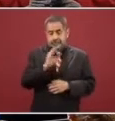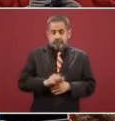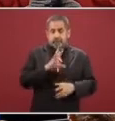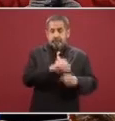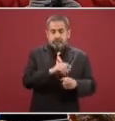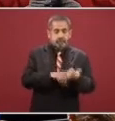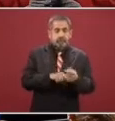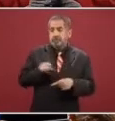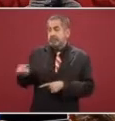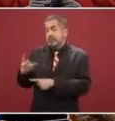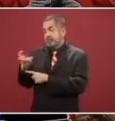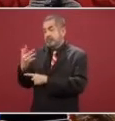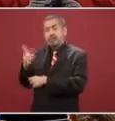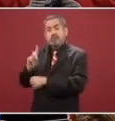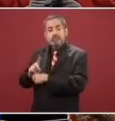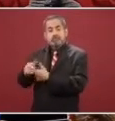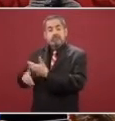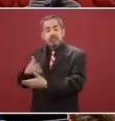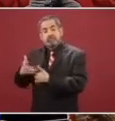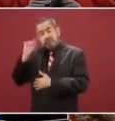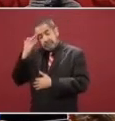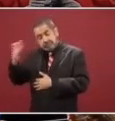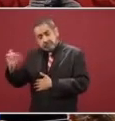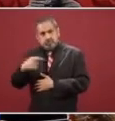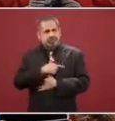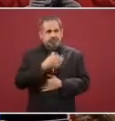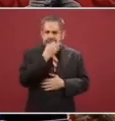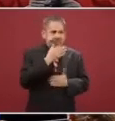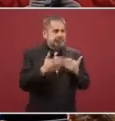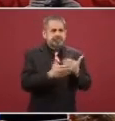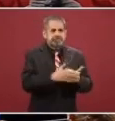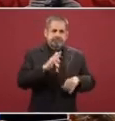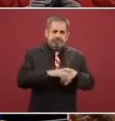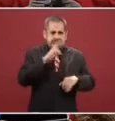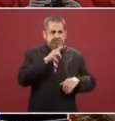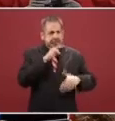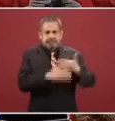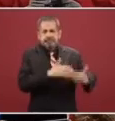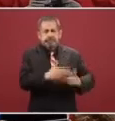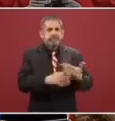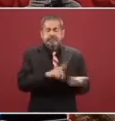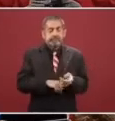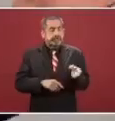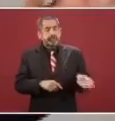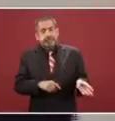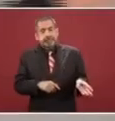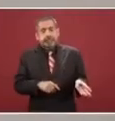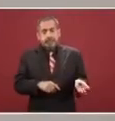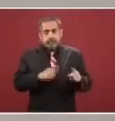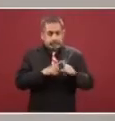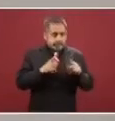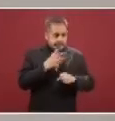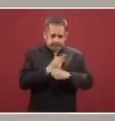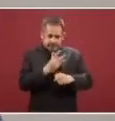contra 350, y eso que estamos en la primera fase. Conforme aumente este pendiente, que es el avance general en todos los frentes de construcción